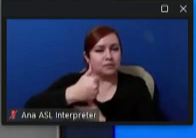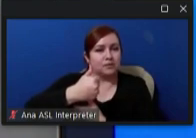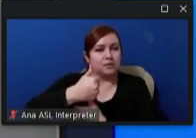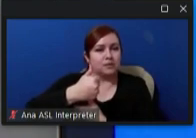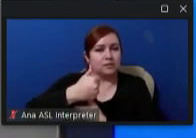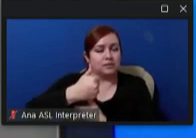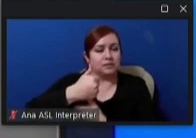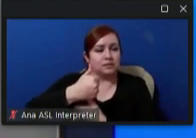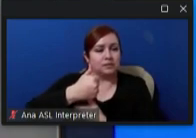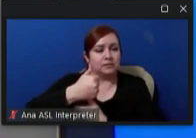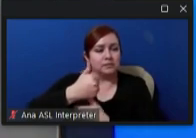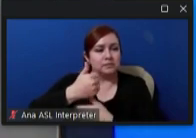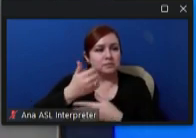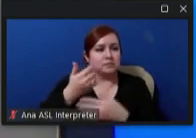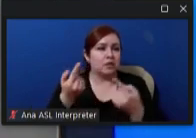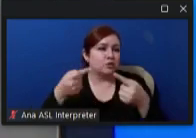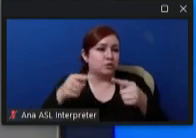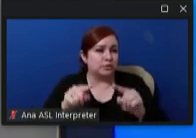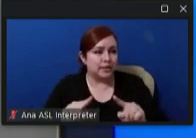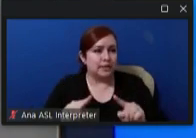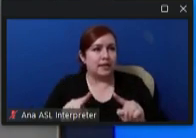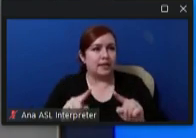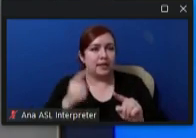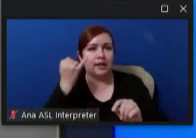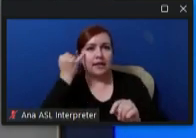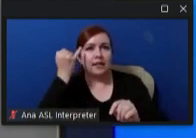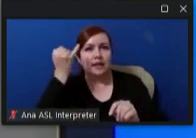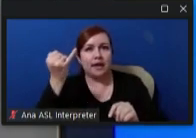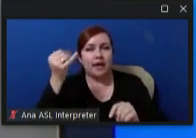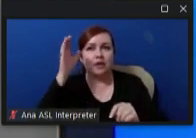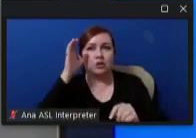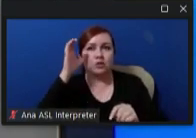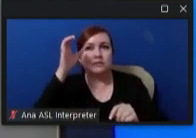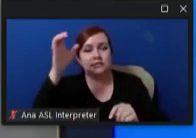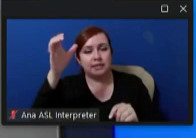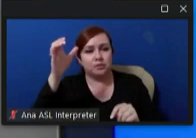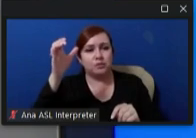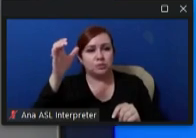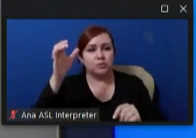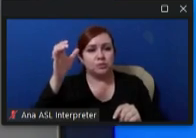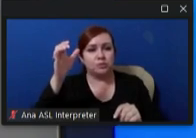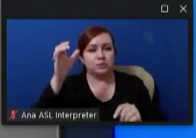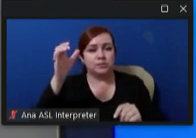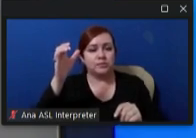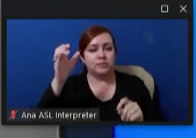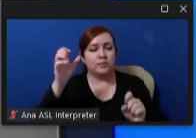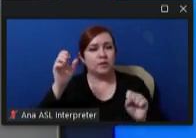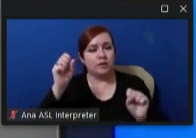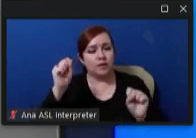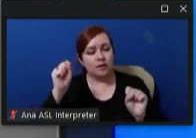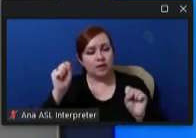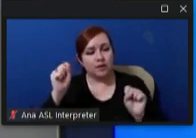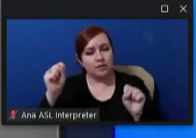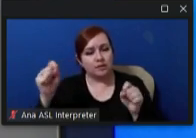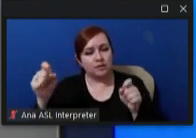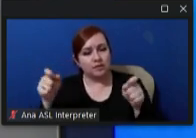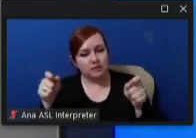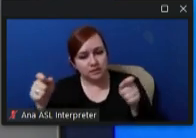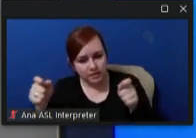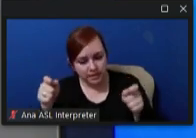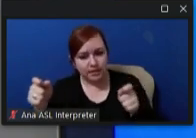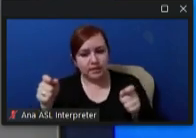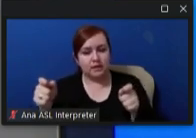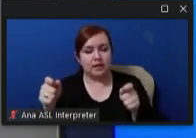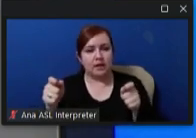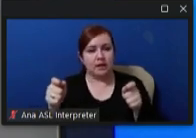a través de la idea y el concepto de interés superior que rige en la normativa vinculada a infancia